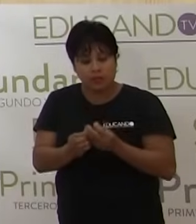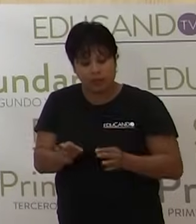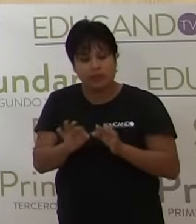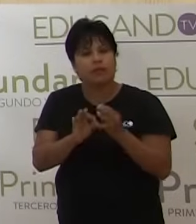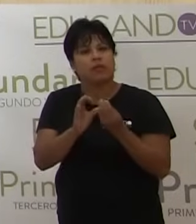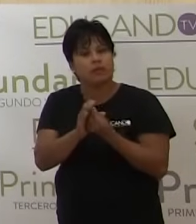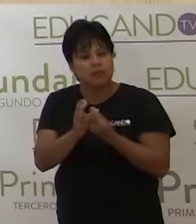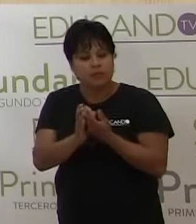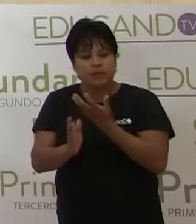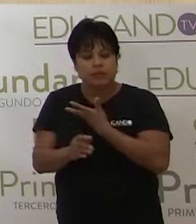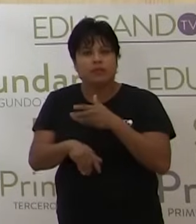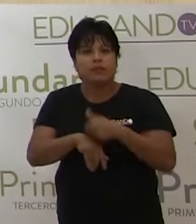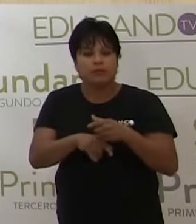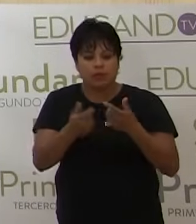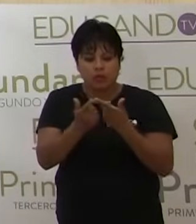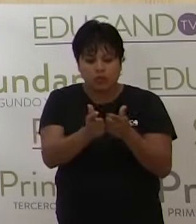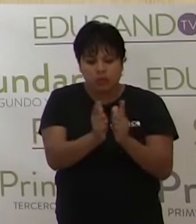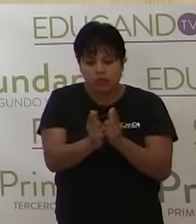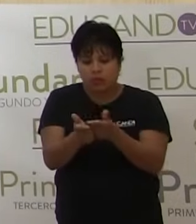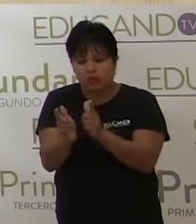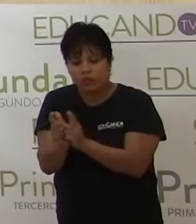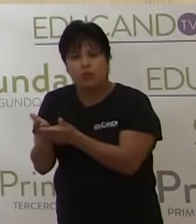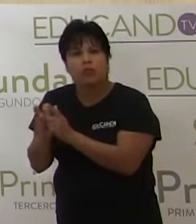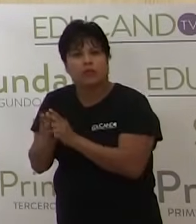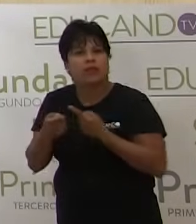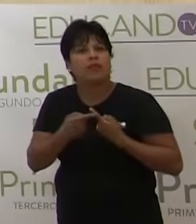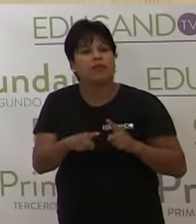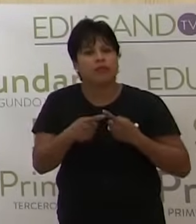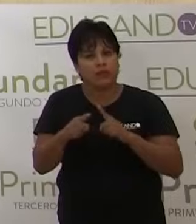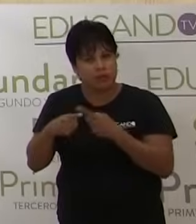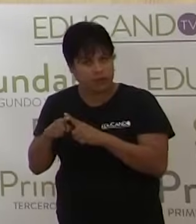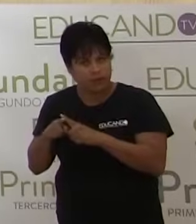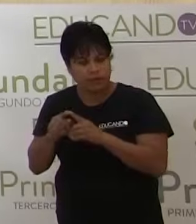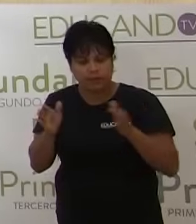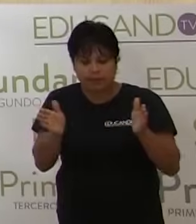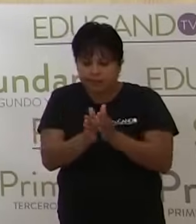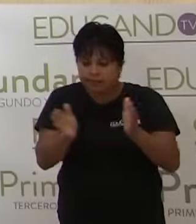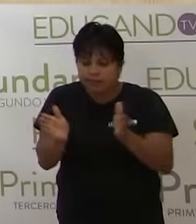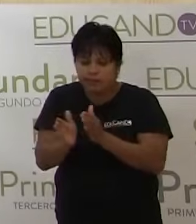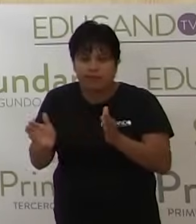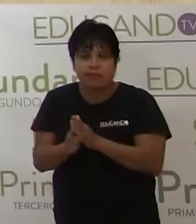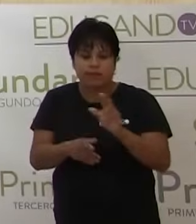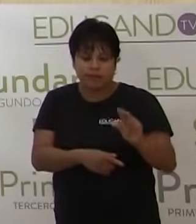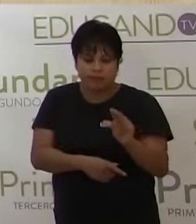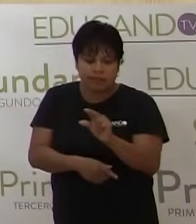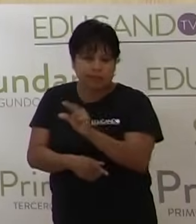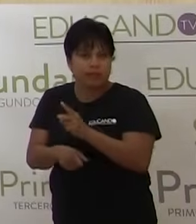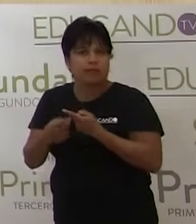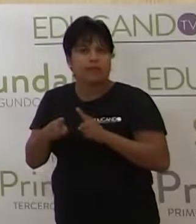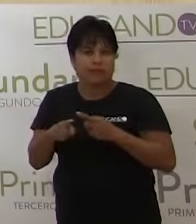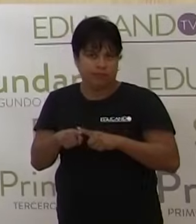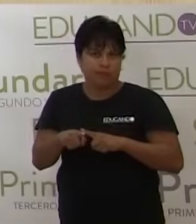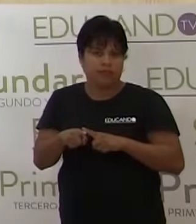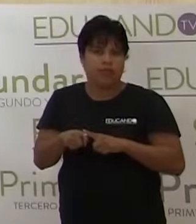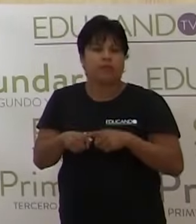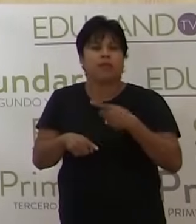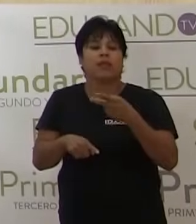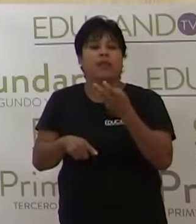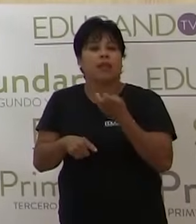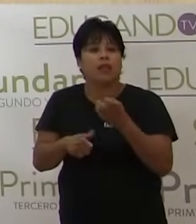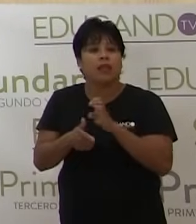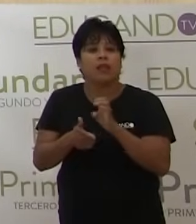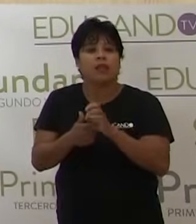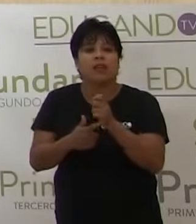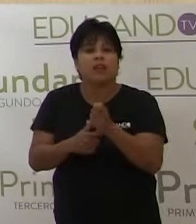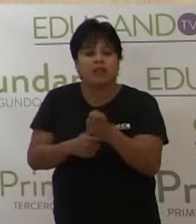número tiene una representación distinta de la cantidad de elementos que va a significar qué Qué